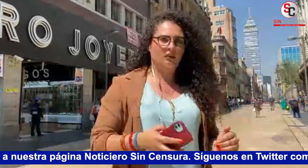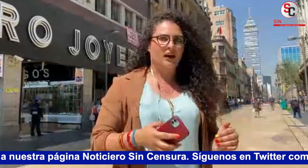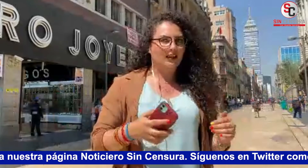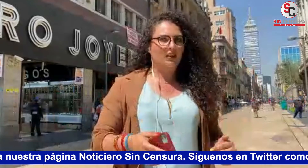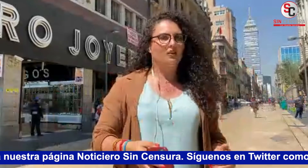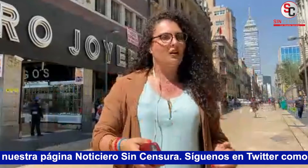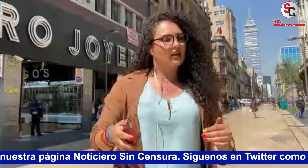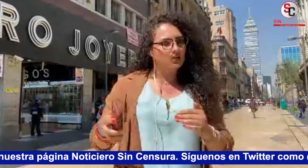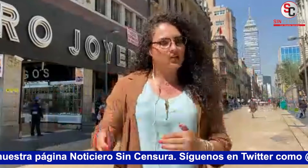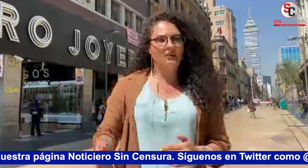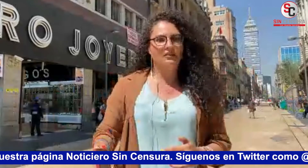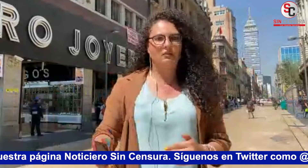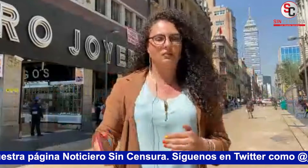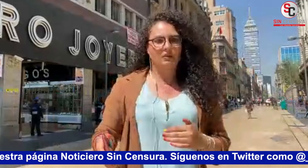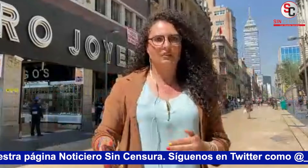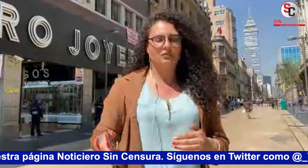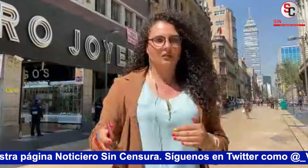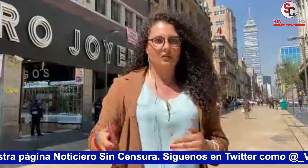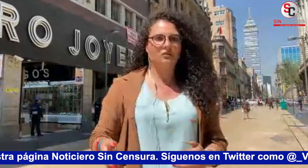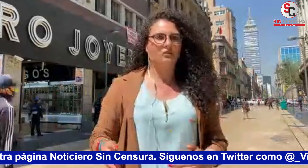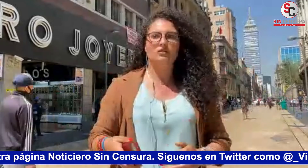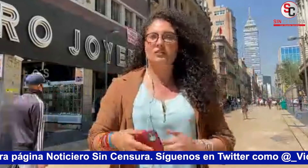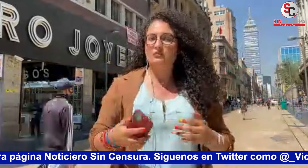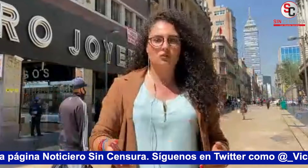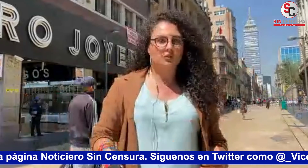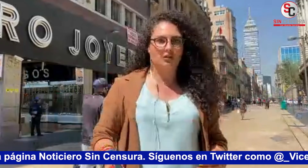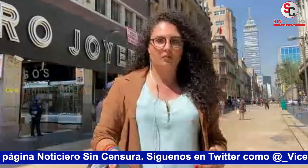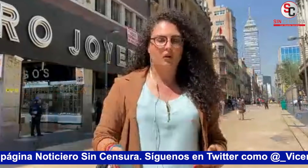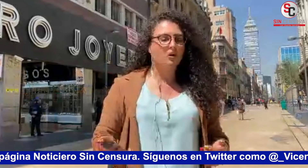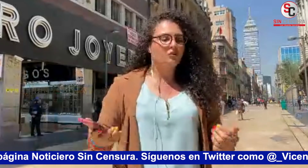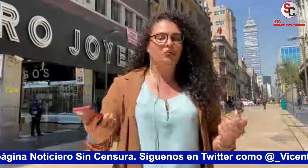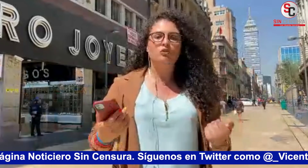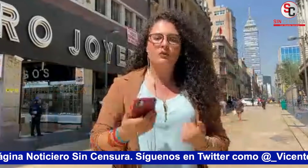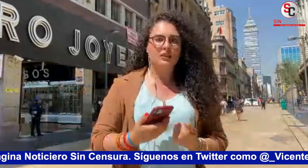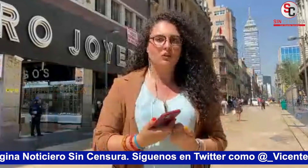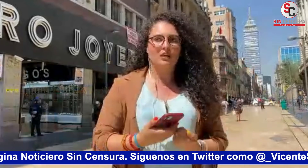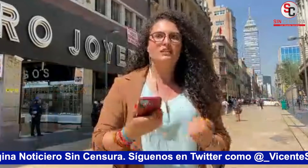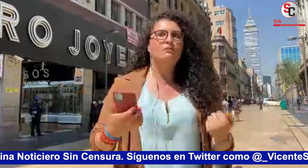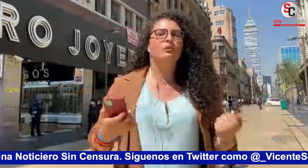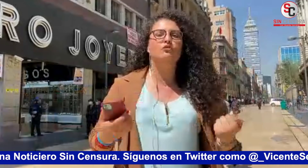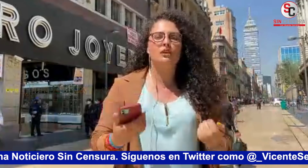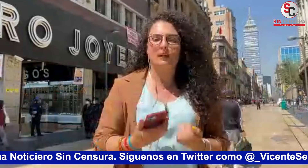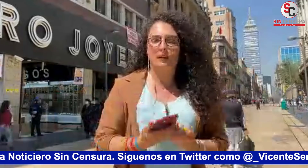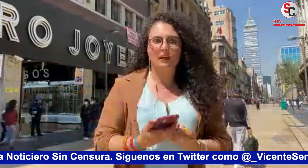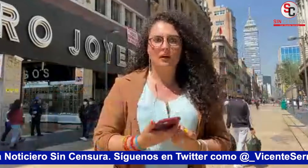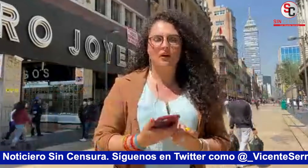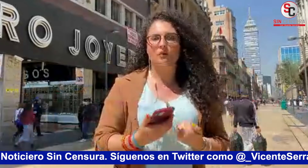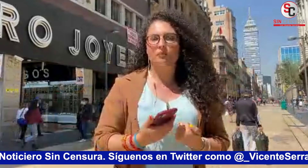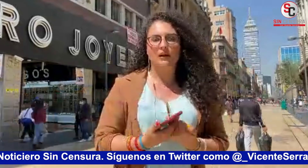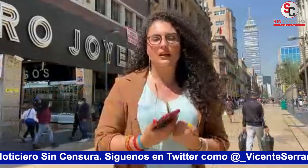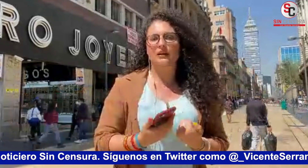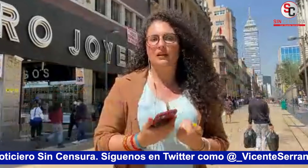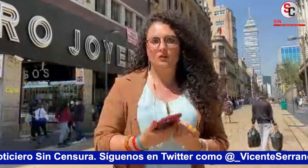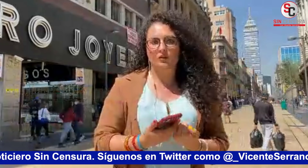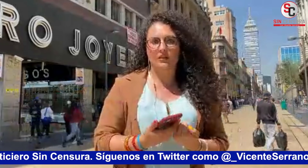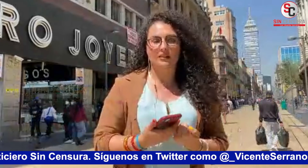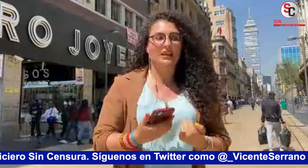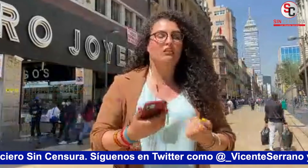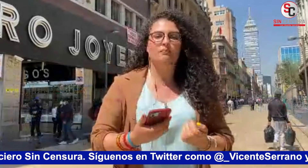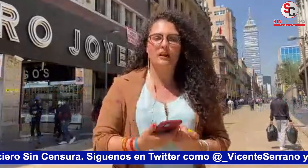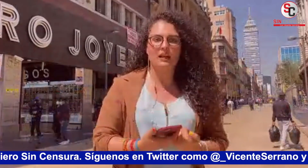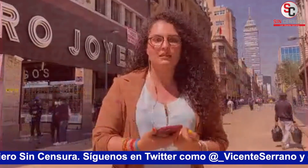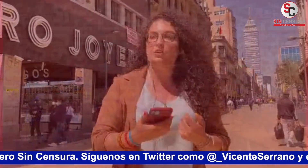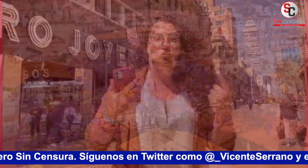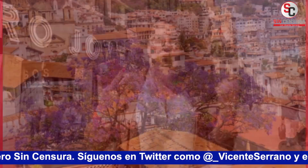México ha tenido relaciones importantes con Estados Unidos desde hace mucho tiempo. Somos vecinos. Es imposible romper las relaciones.